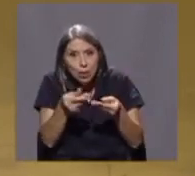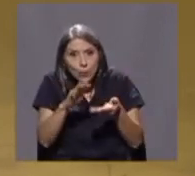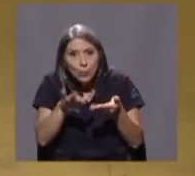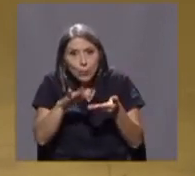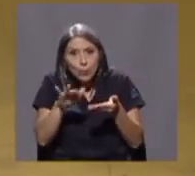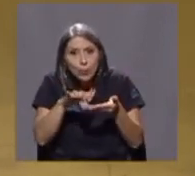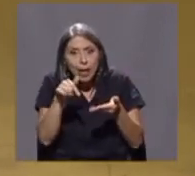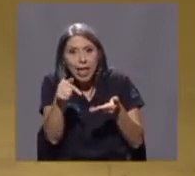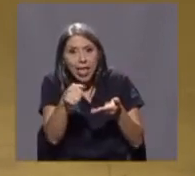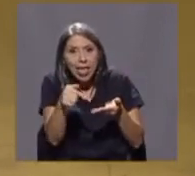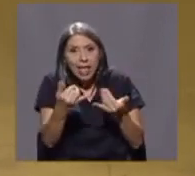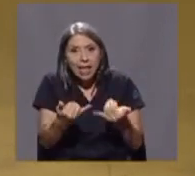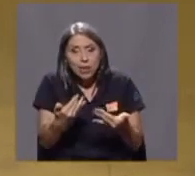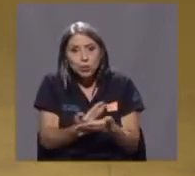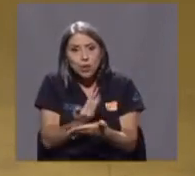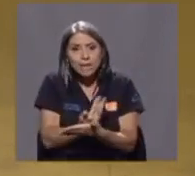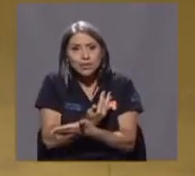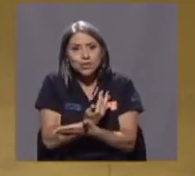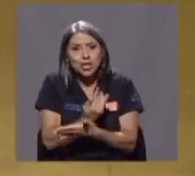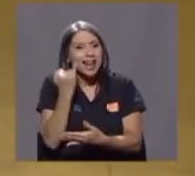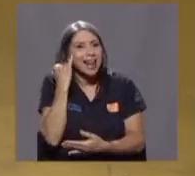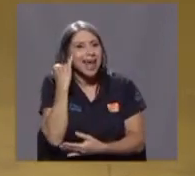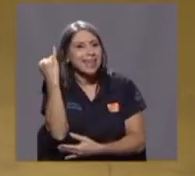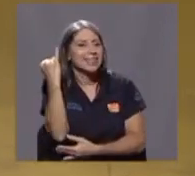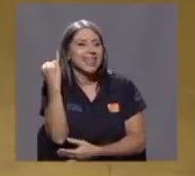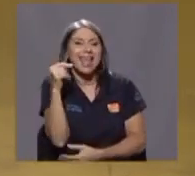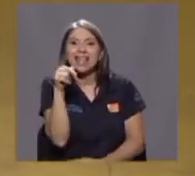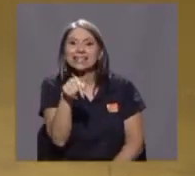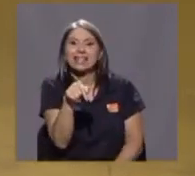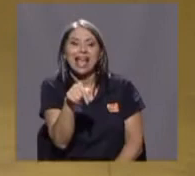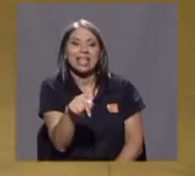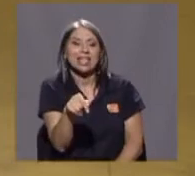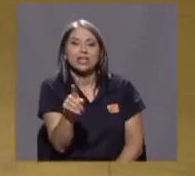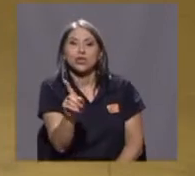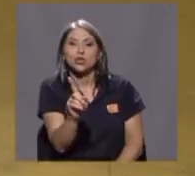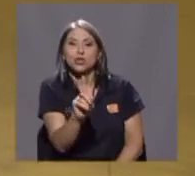la idea es que no saliera ninguna